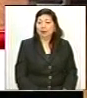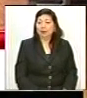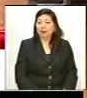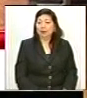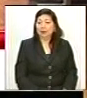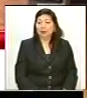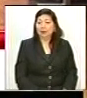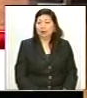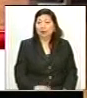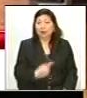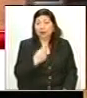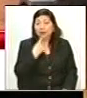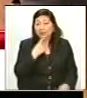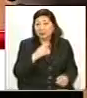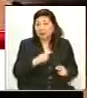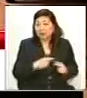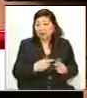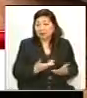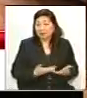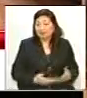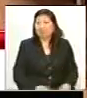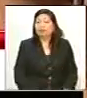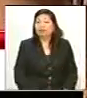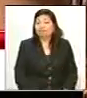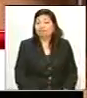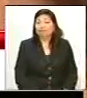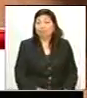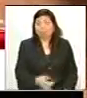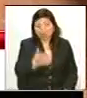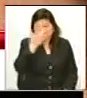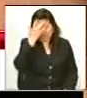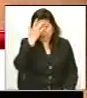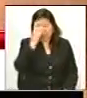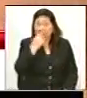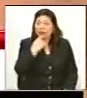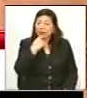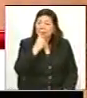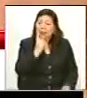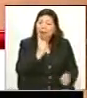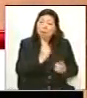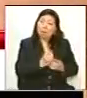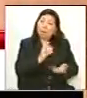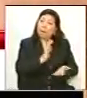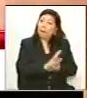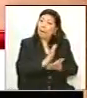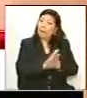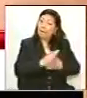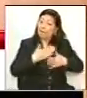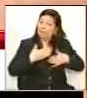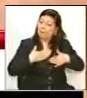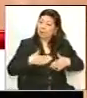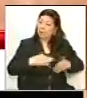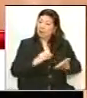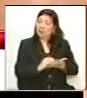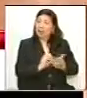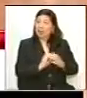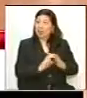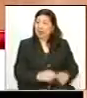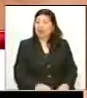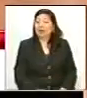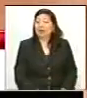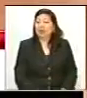No es mi idea polemizar, además usted es un experto en este tema, pero yo sí quisiera irme con la tranquilidad de que las cosas están claras para mi